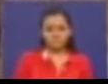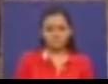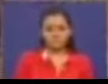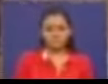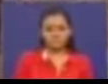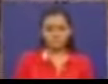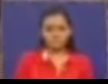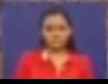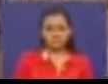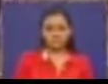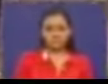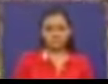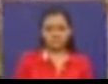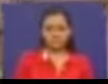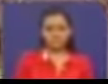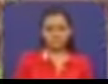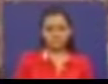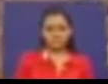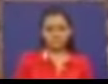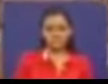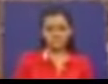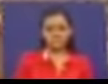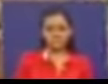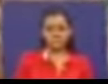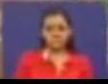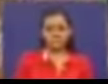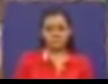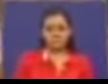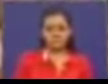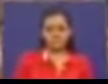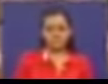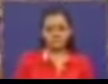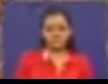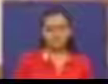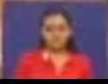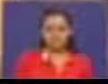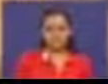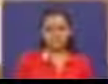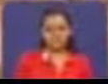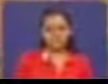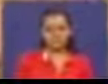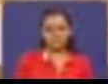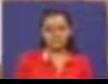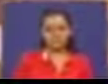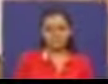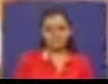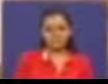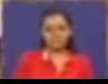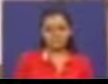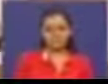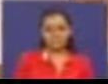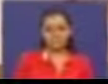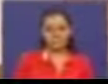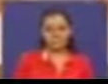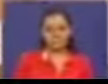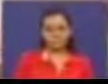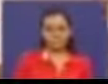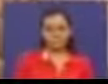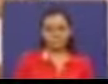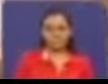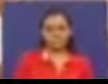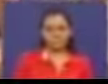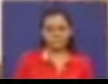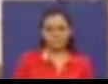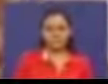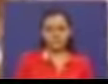pueblo y lo tienes que saber. Ya tenemos presidente, tenemos a Rafael. Ya tenemos